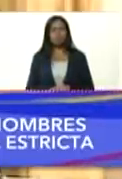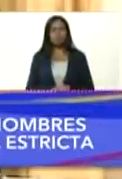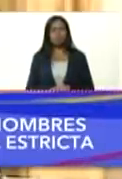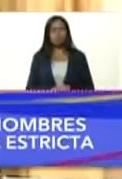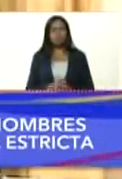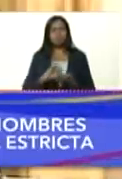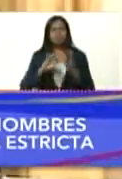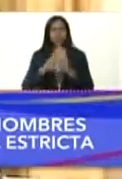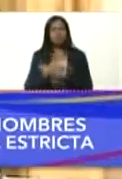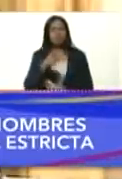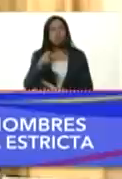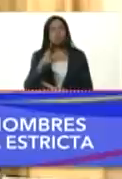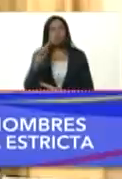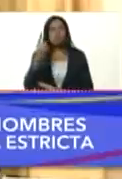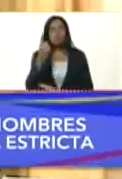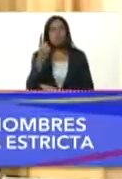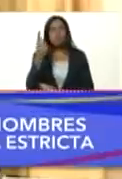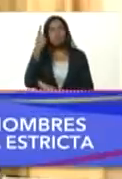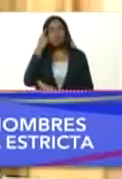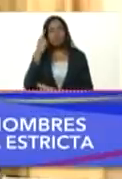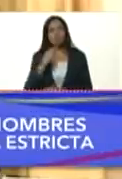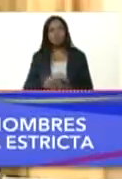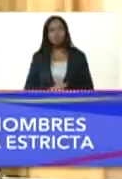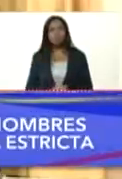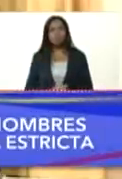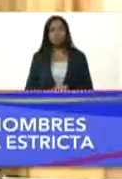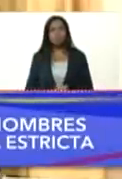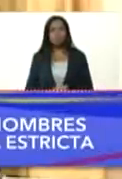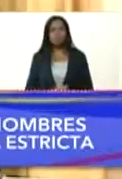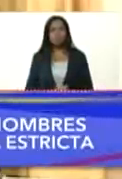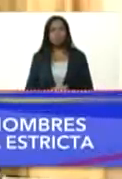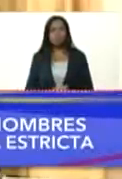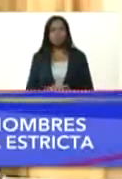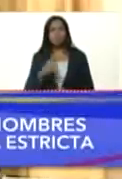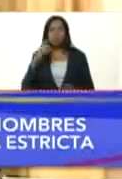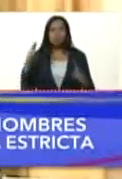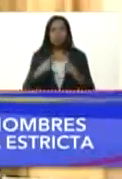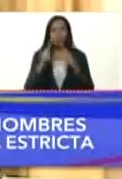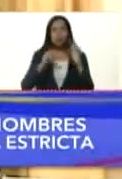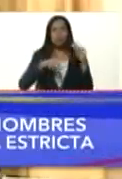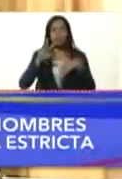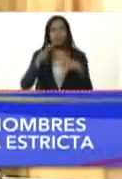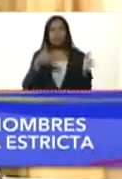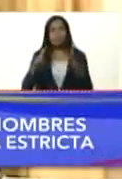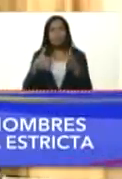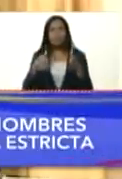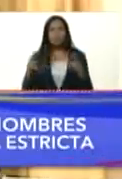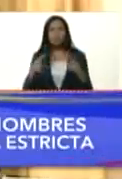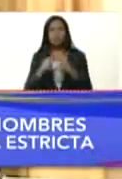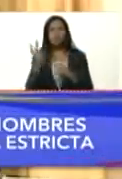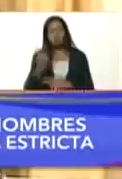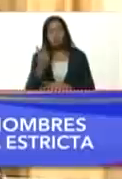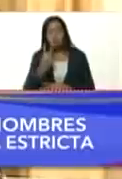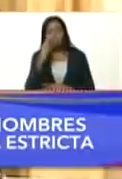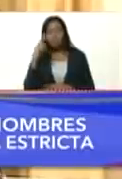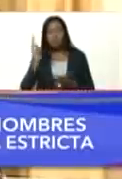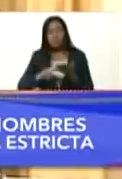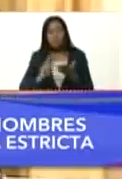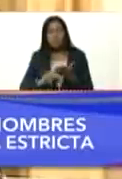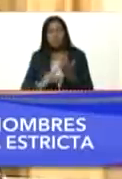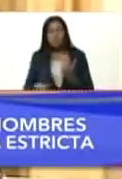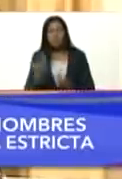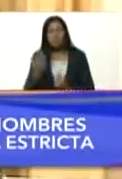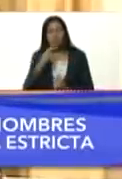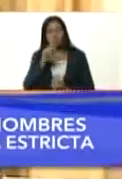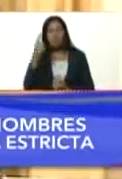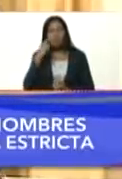Quiere decir que en la primera fecha que aparecieron casos, el 13 de marzo, aparecieron 2 casos. Esto es importante